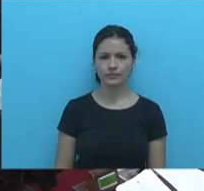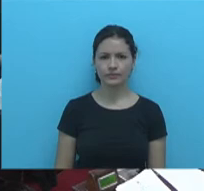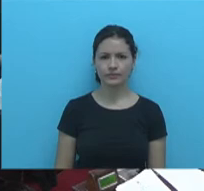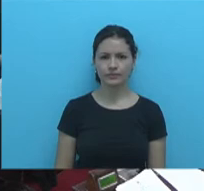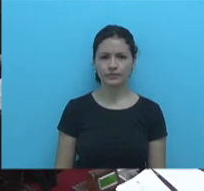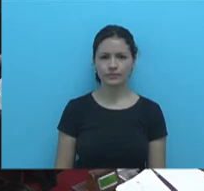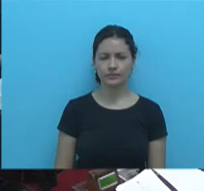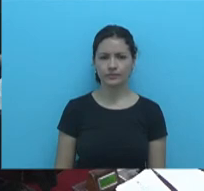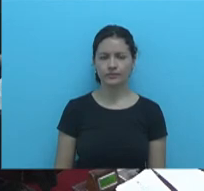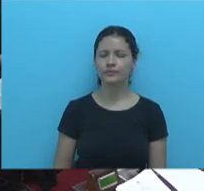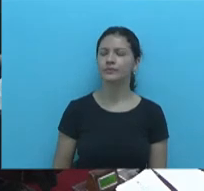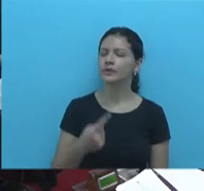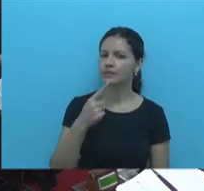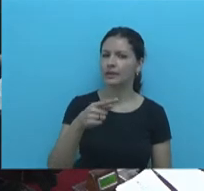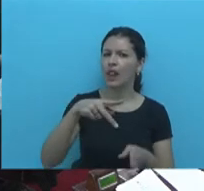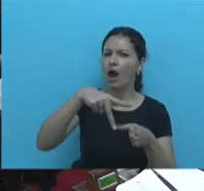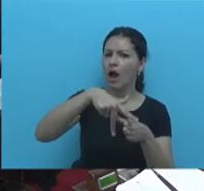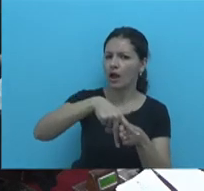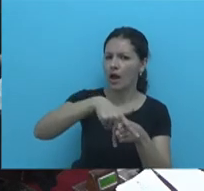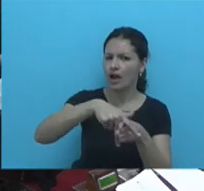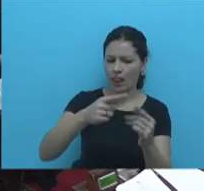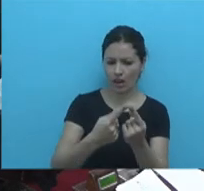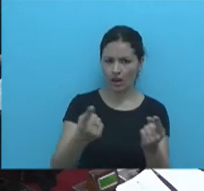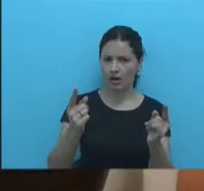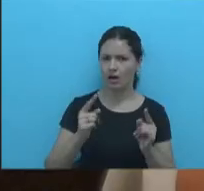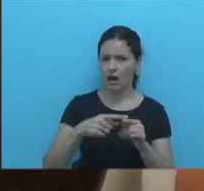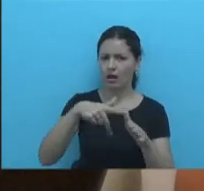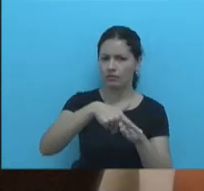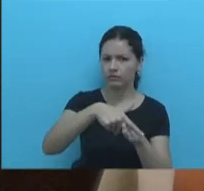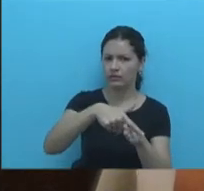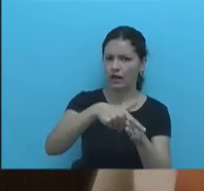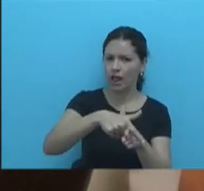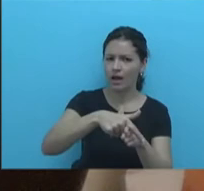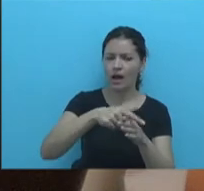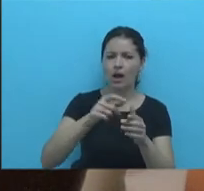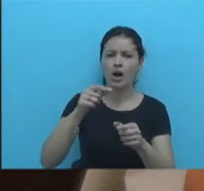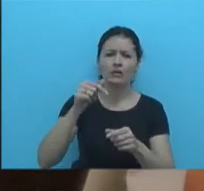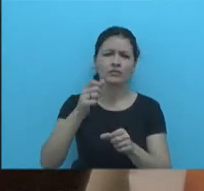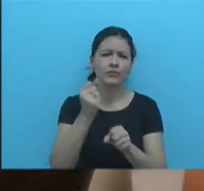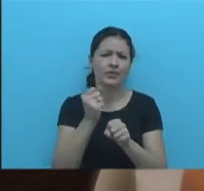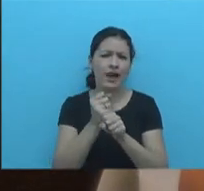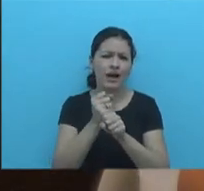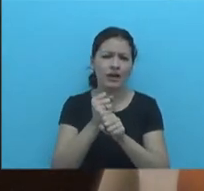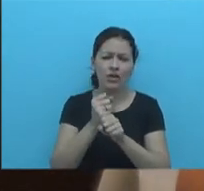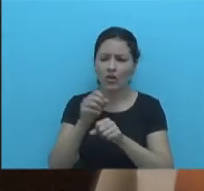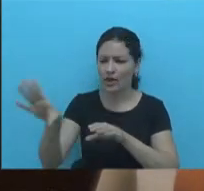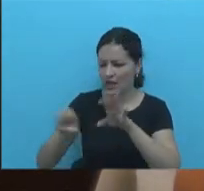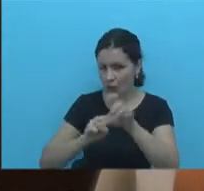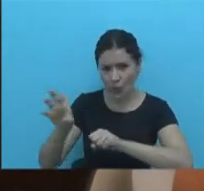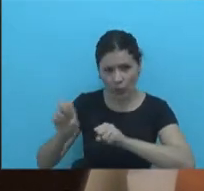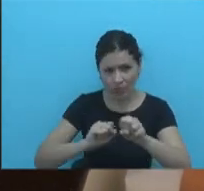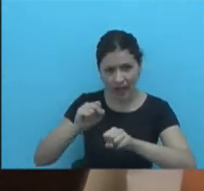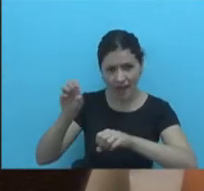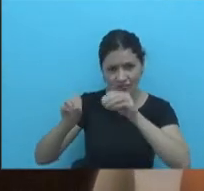Señor presidente, la tracción a sangre comprende especialmente la actividad informal de recolección de residuos urbanos,